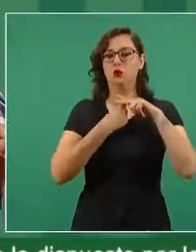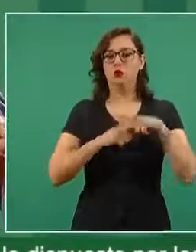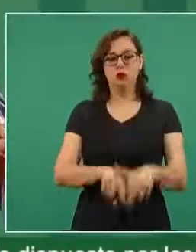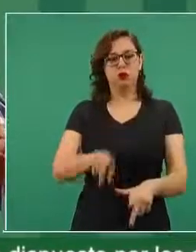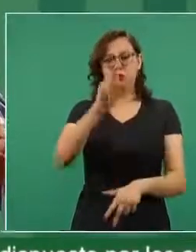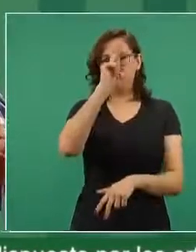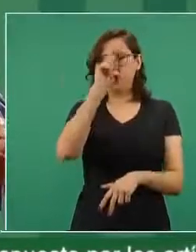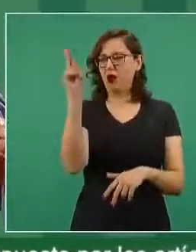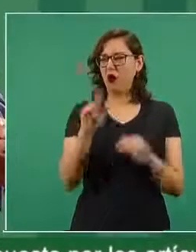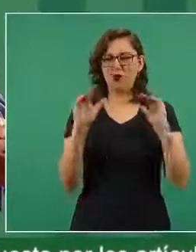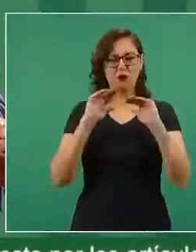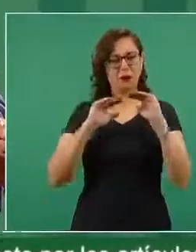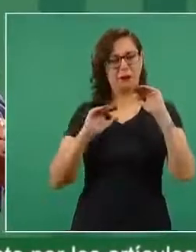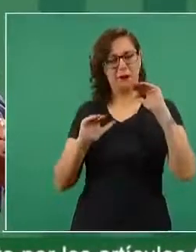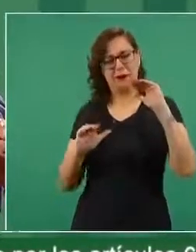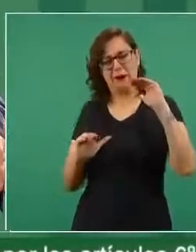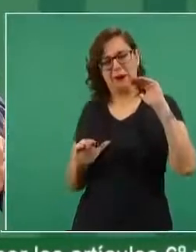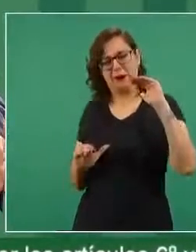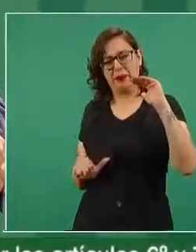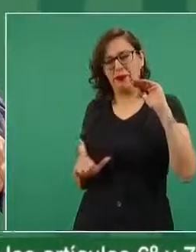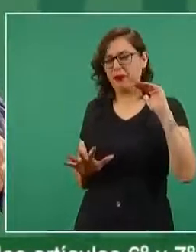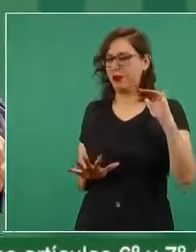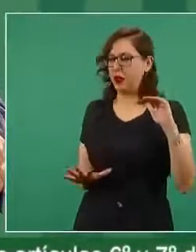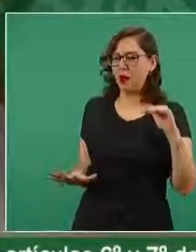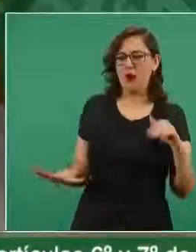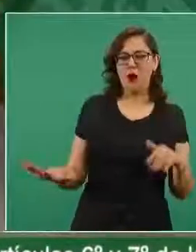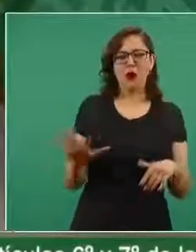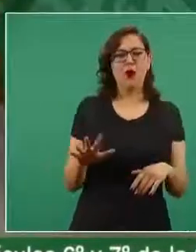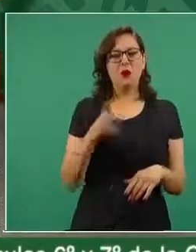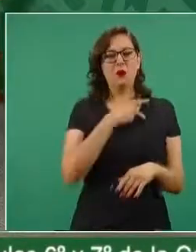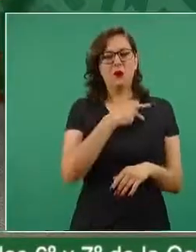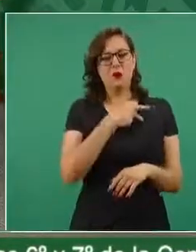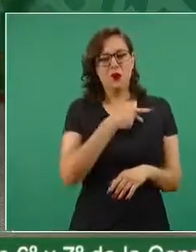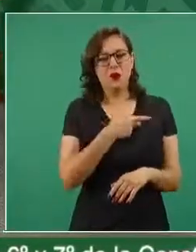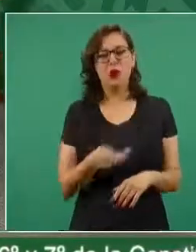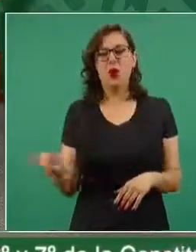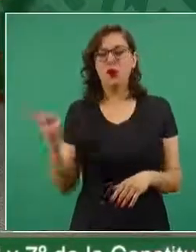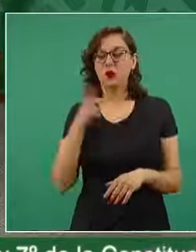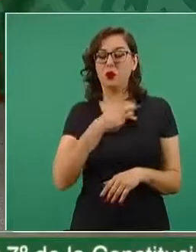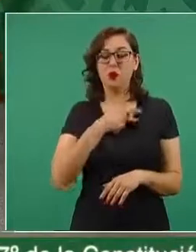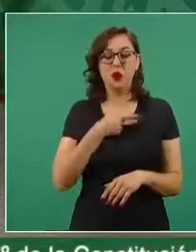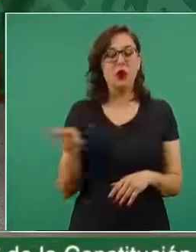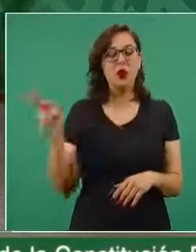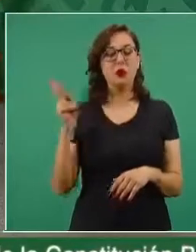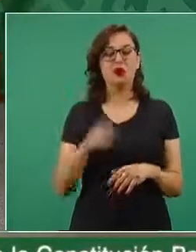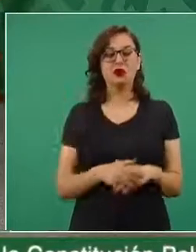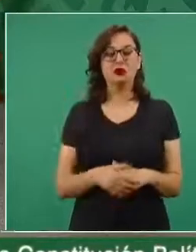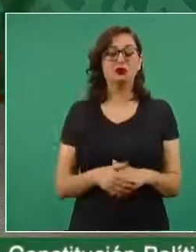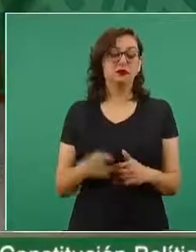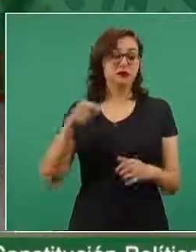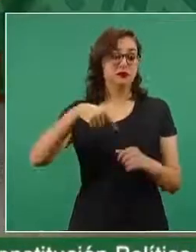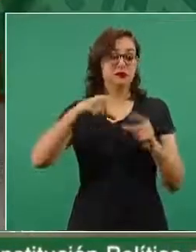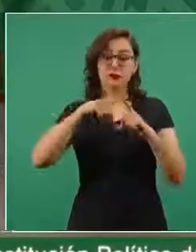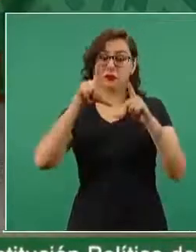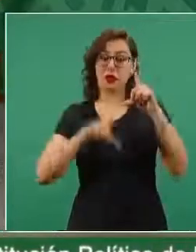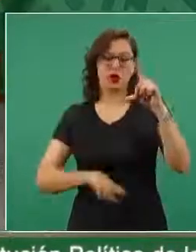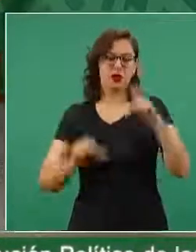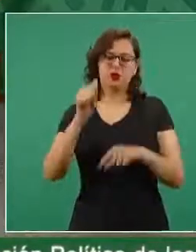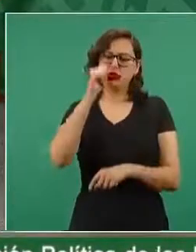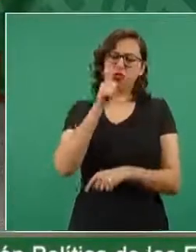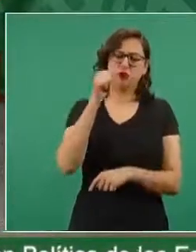Un país donde siempre ha habido desigualdad. En ese sexenio